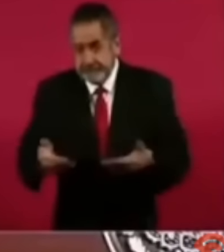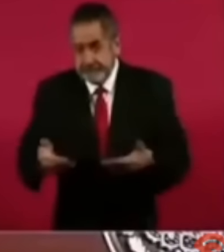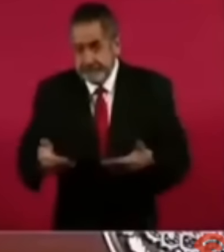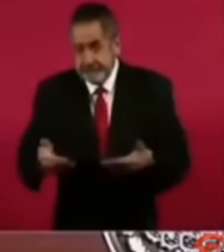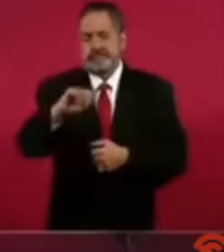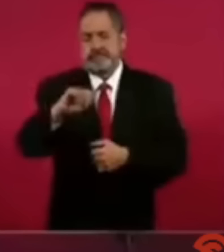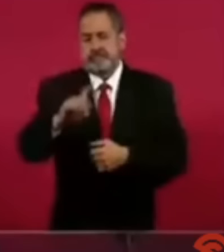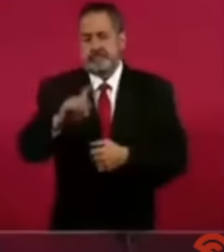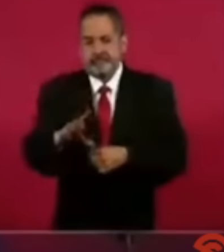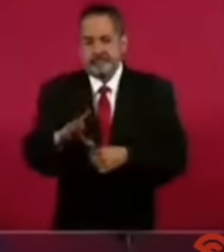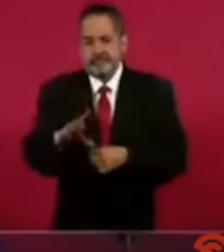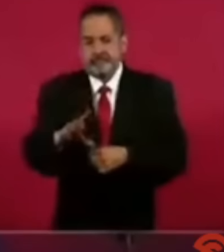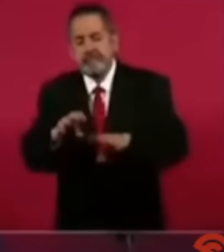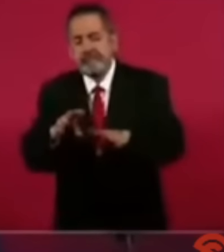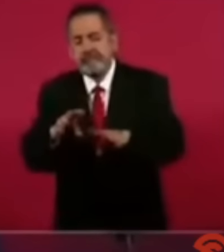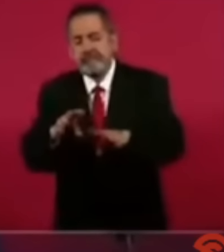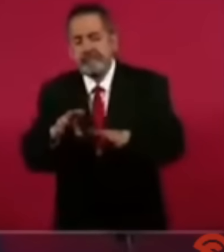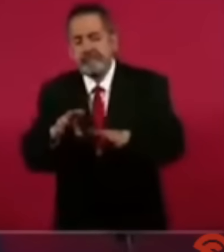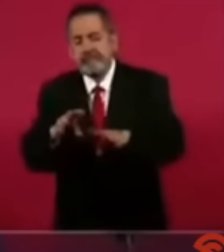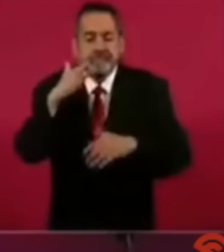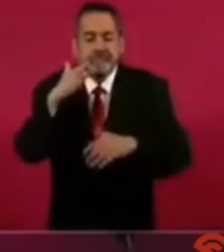No se permite la corrupción.